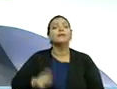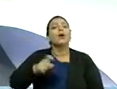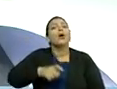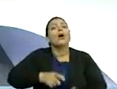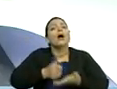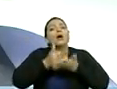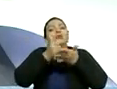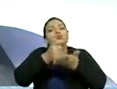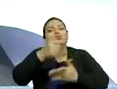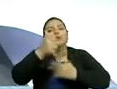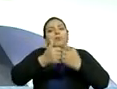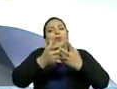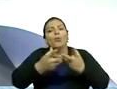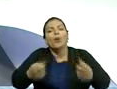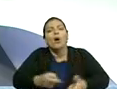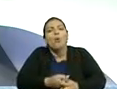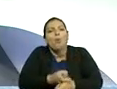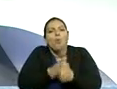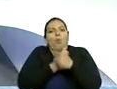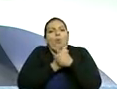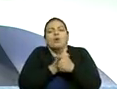inmediata.